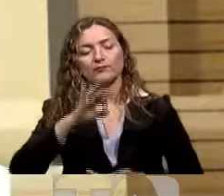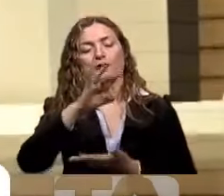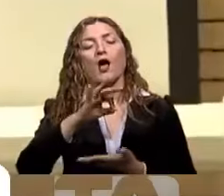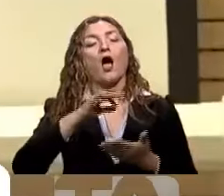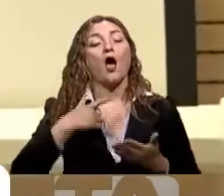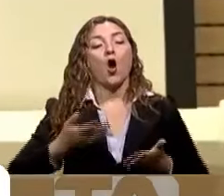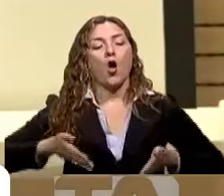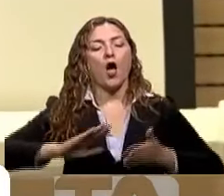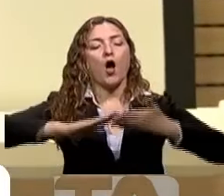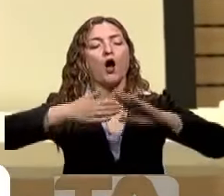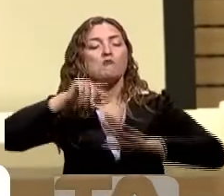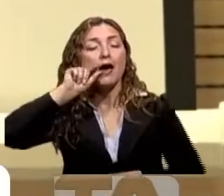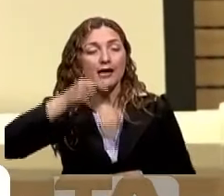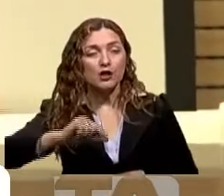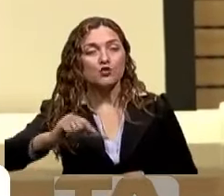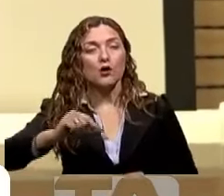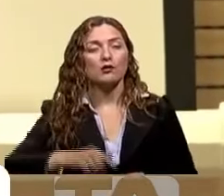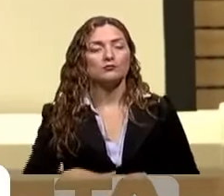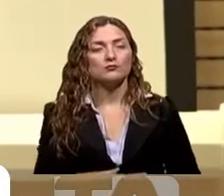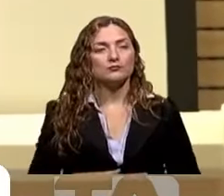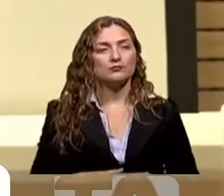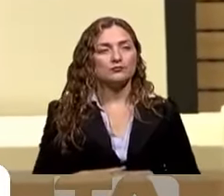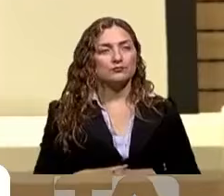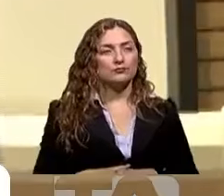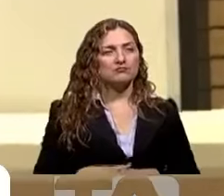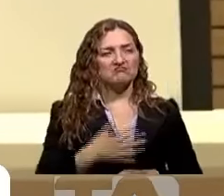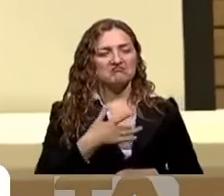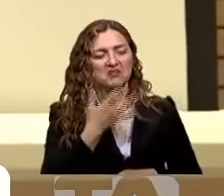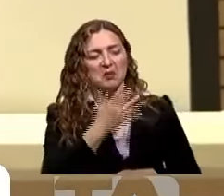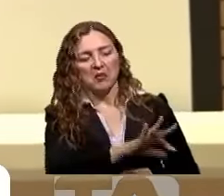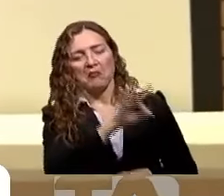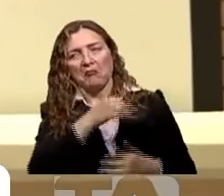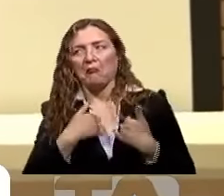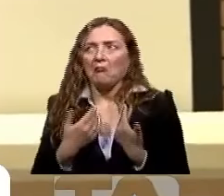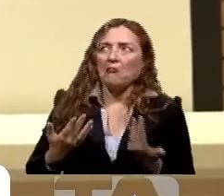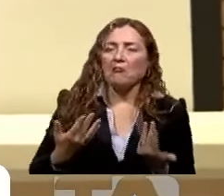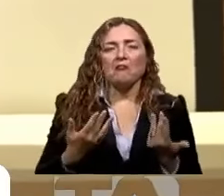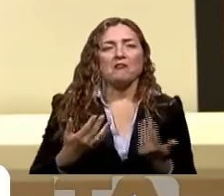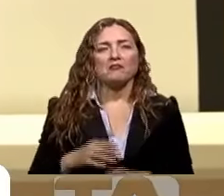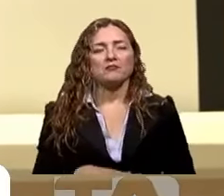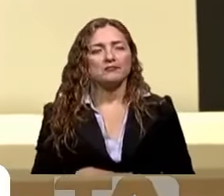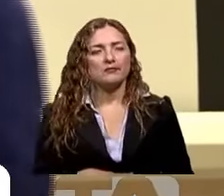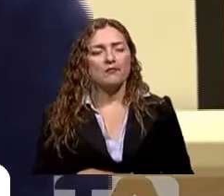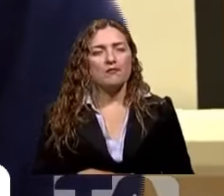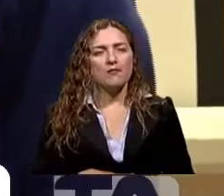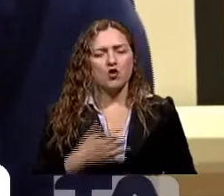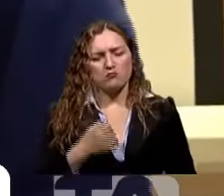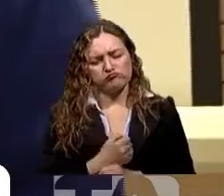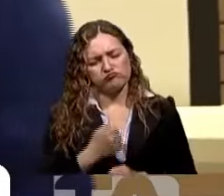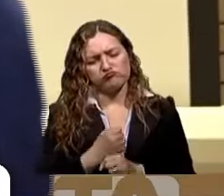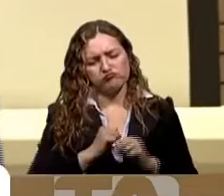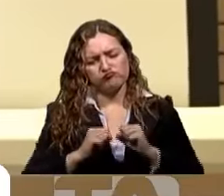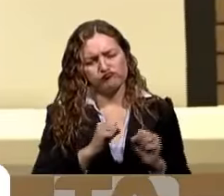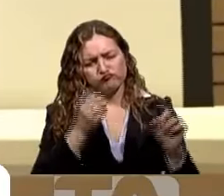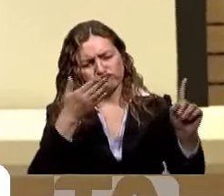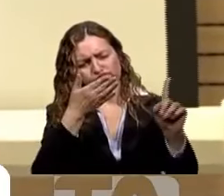quichua. Yo pensaba, ¿será que soy elegida? Entonces, pero di lo mejor y pude